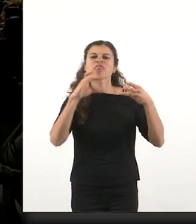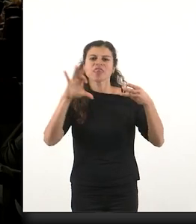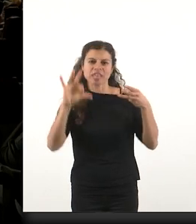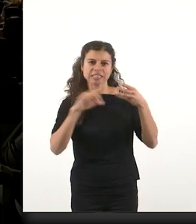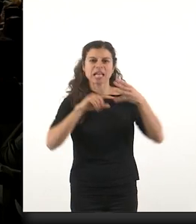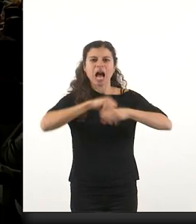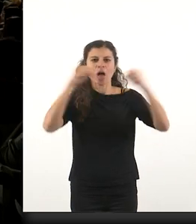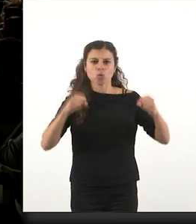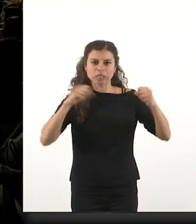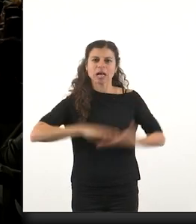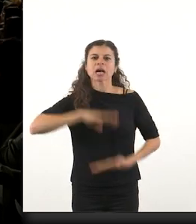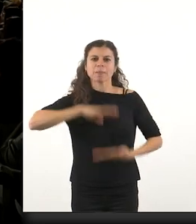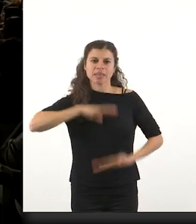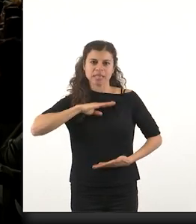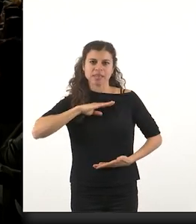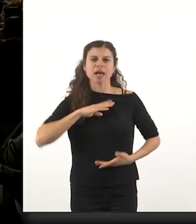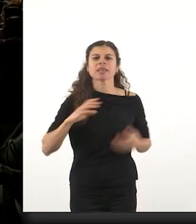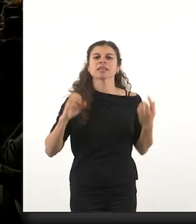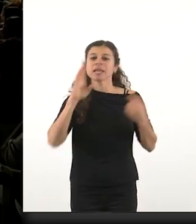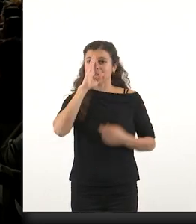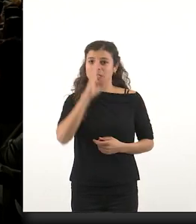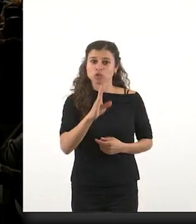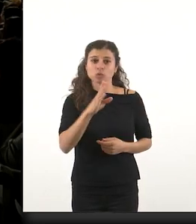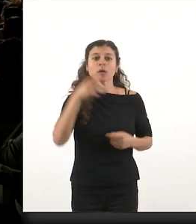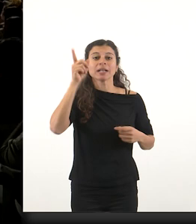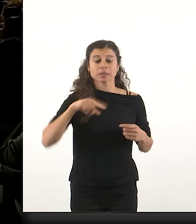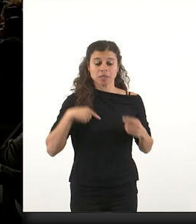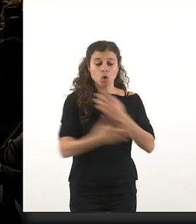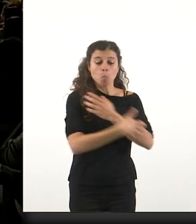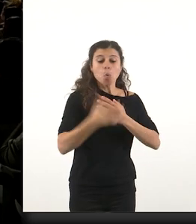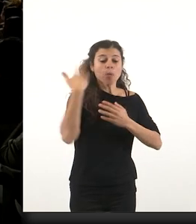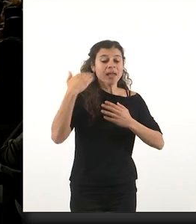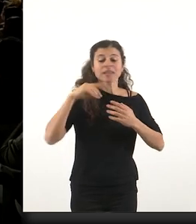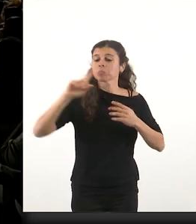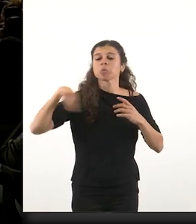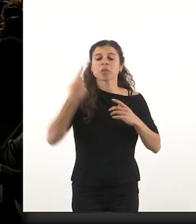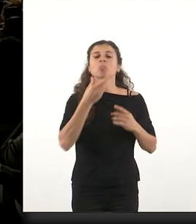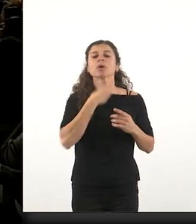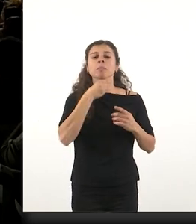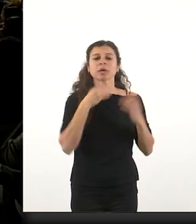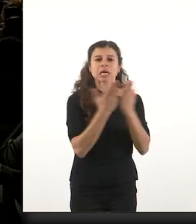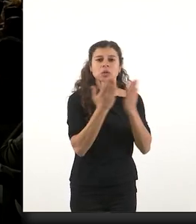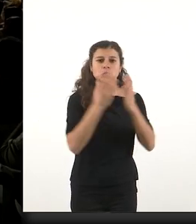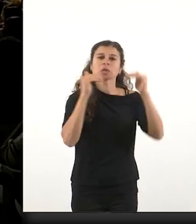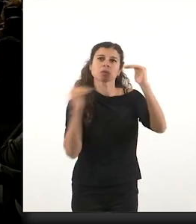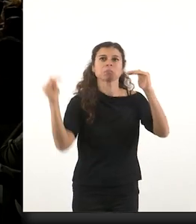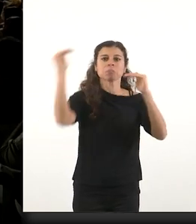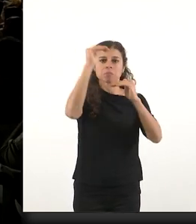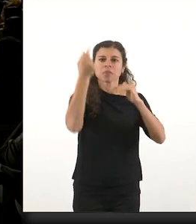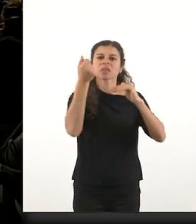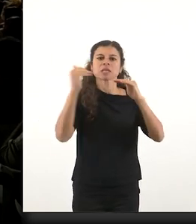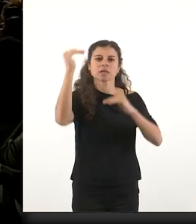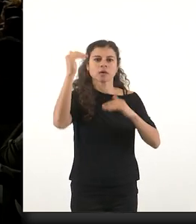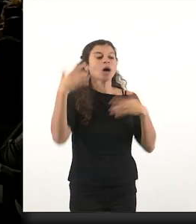capacitista, heterosexual, de clase media autónoma, que me la ha escalado, que vengo de clase obrera, pero como estudia con beca, y es súper en estado, mi padre, mi madre, estoy aquí, nada, pero me vaya